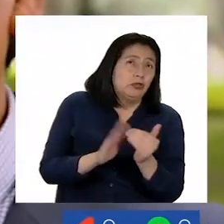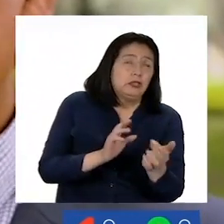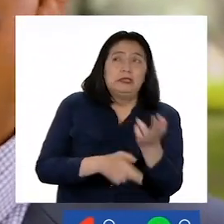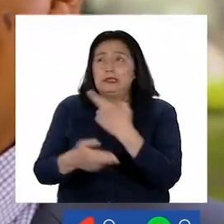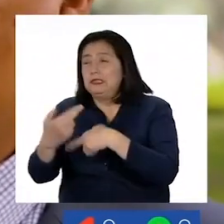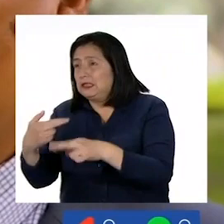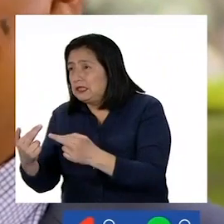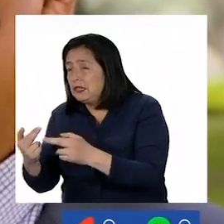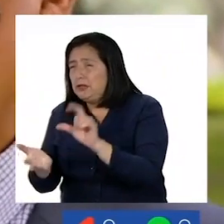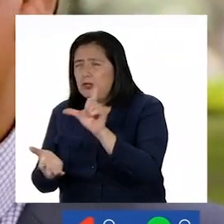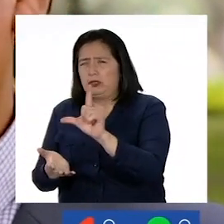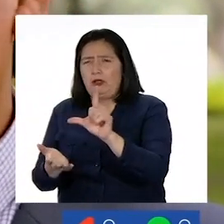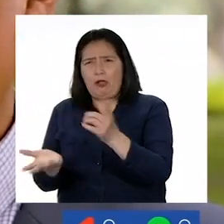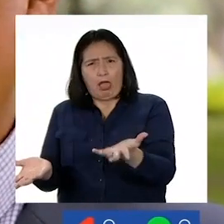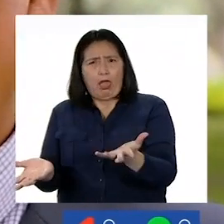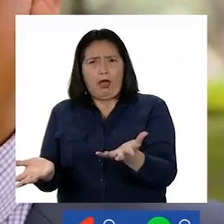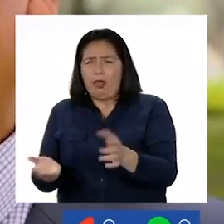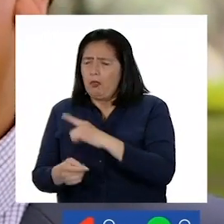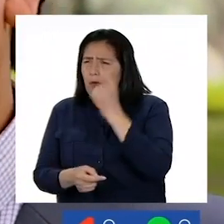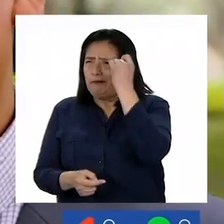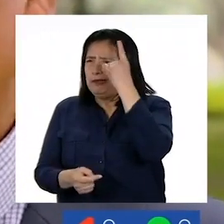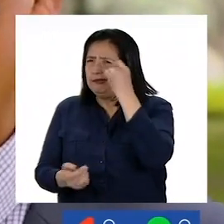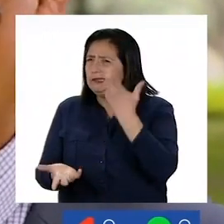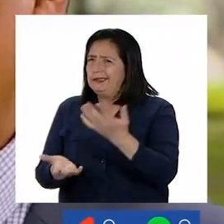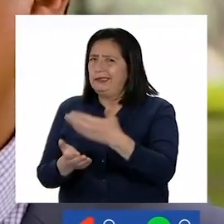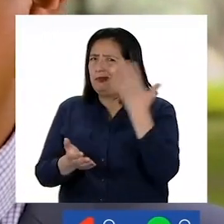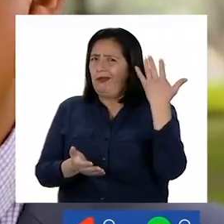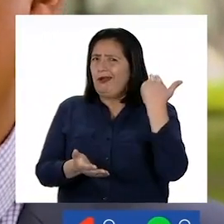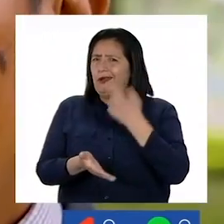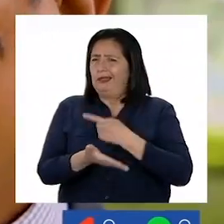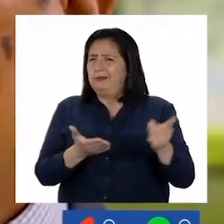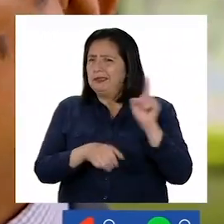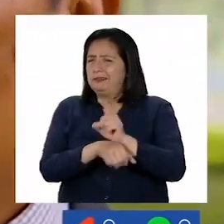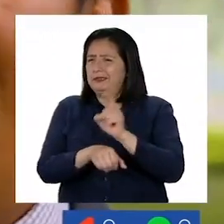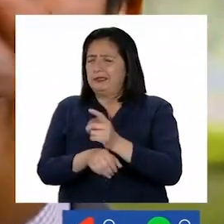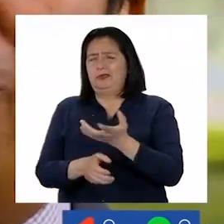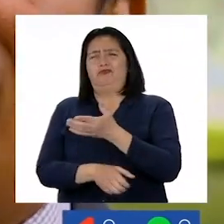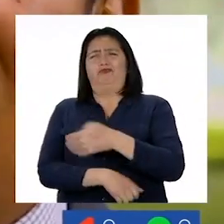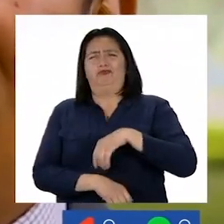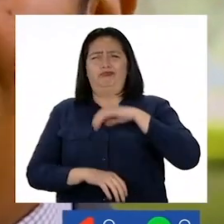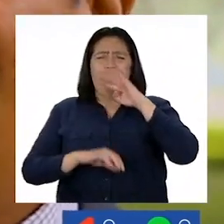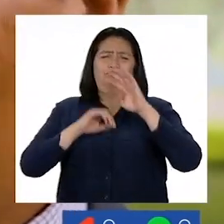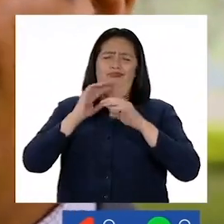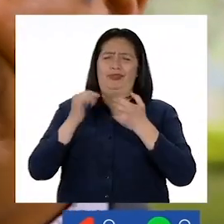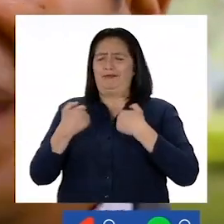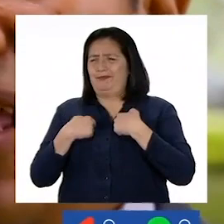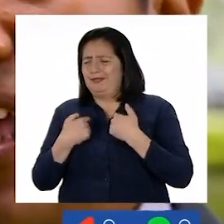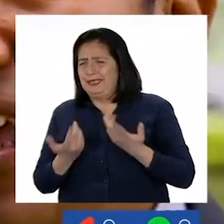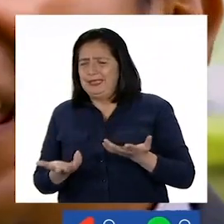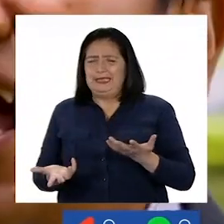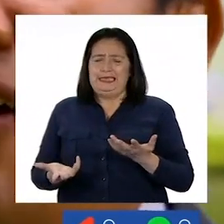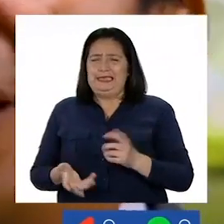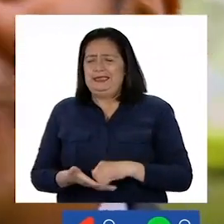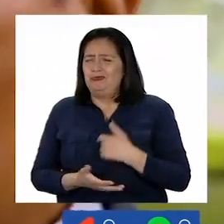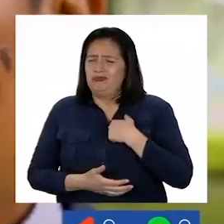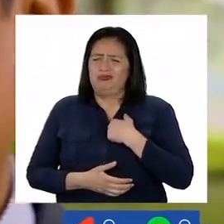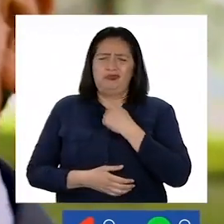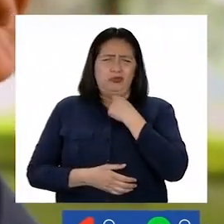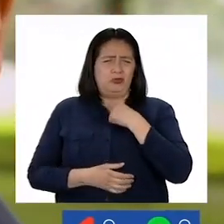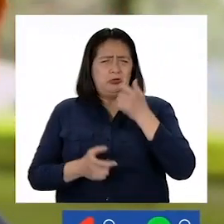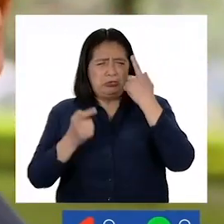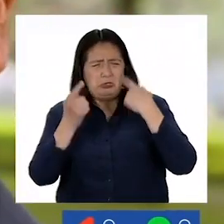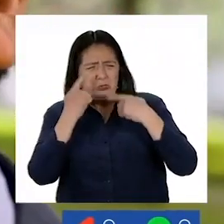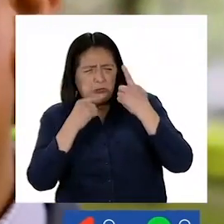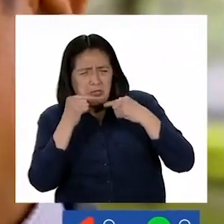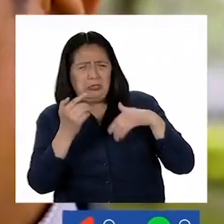en realidad parecía que los niños no habían captado las lecciones de la semana anterior. Esto me frustraba mucho, incluso llegaba llorando